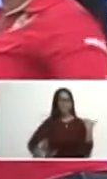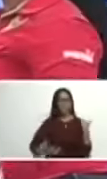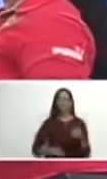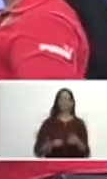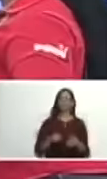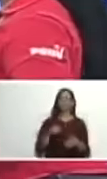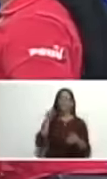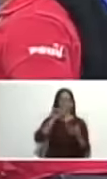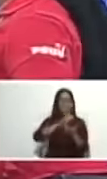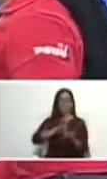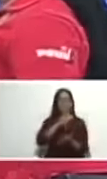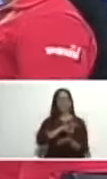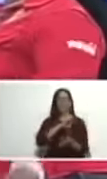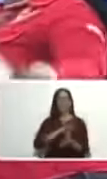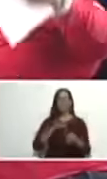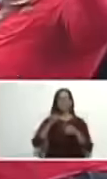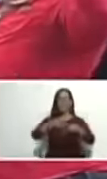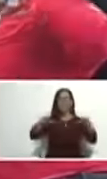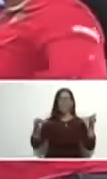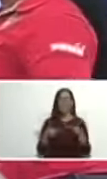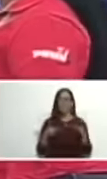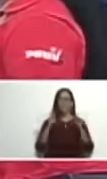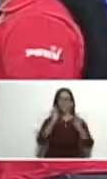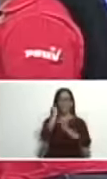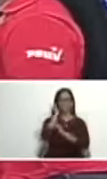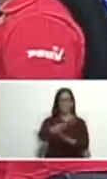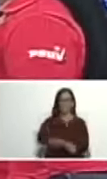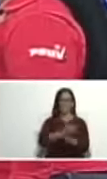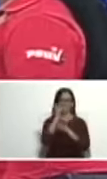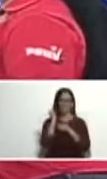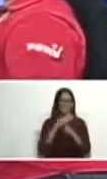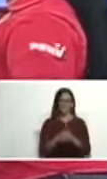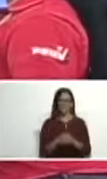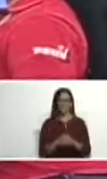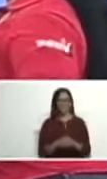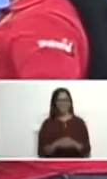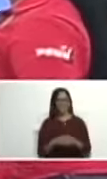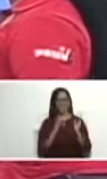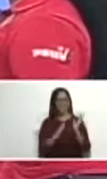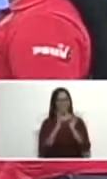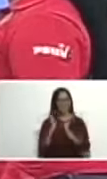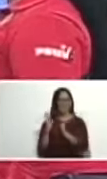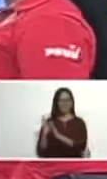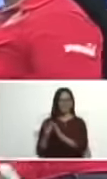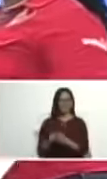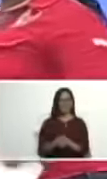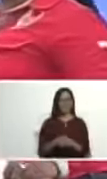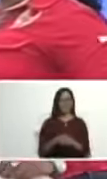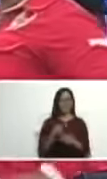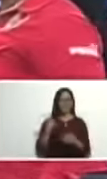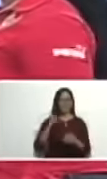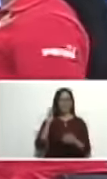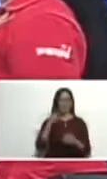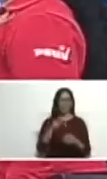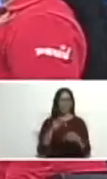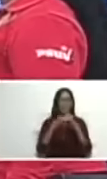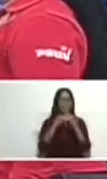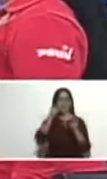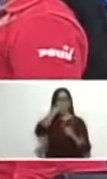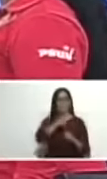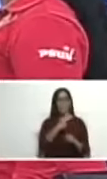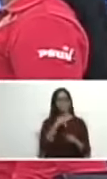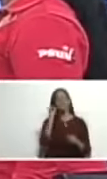Central Socialista del Campo y la Pesca, para recibir sus orientaciones, y que cuente usted que todos los hombres